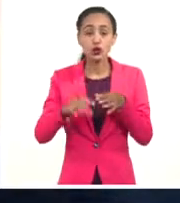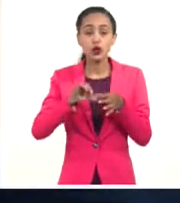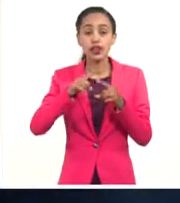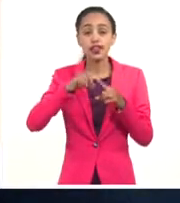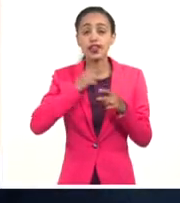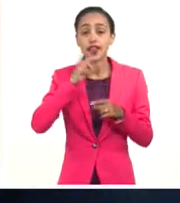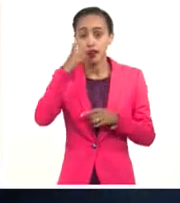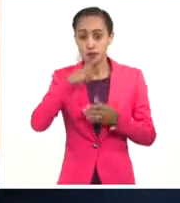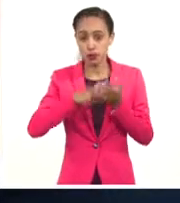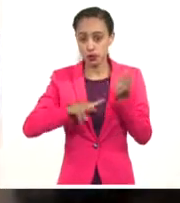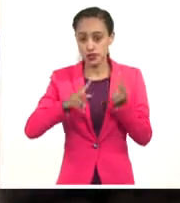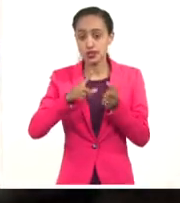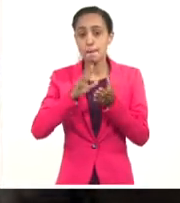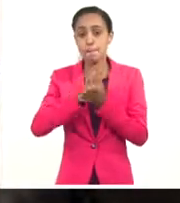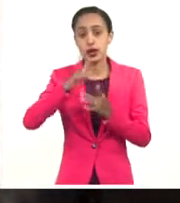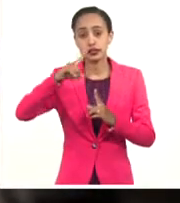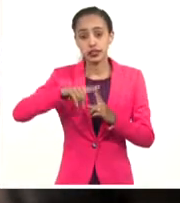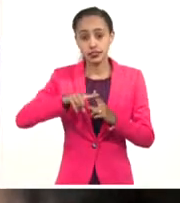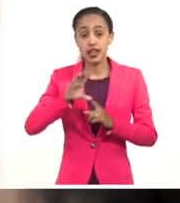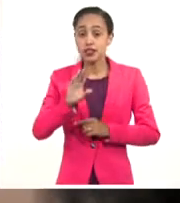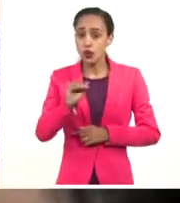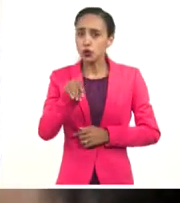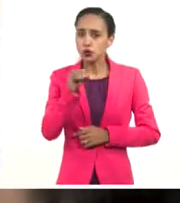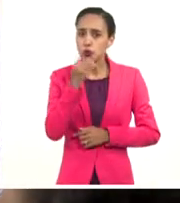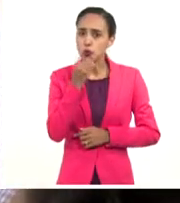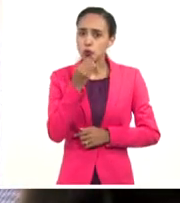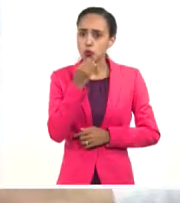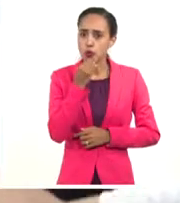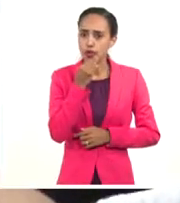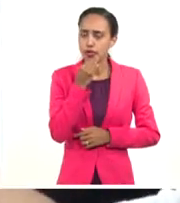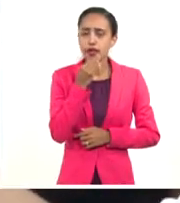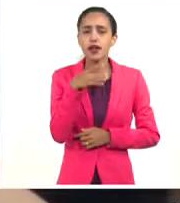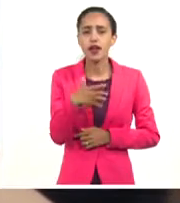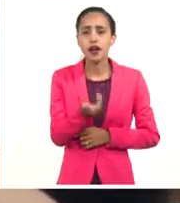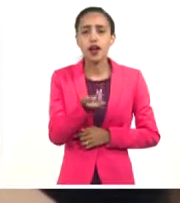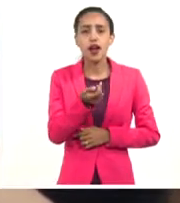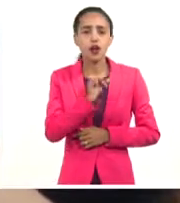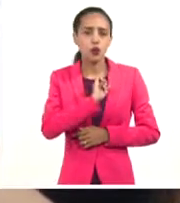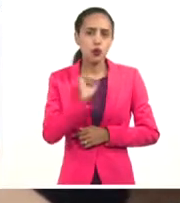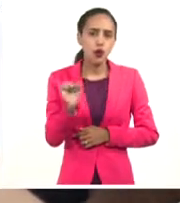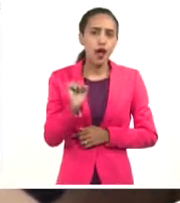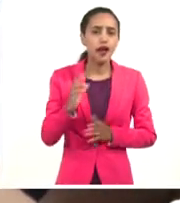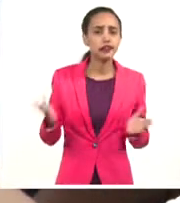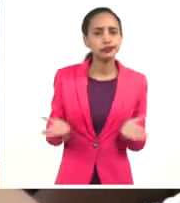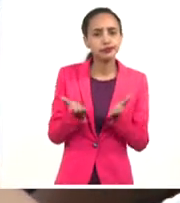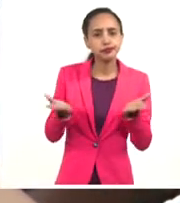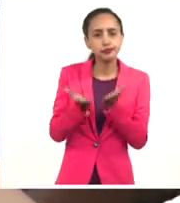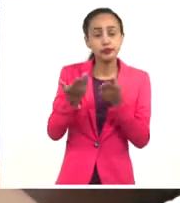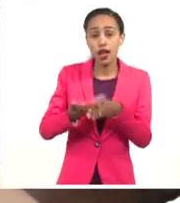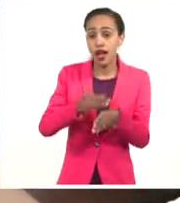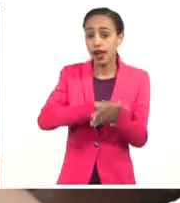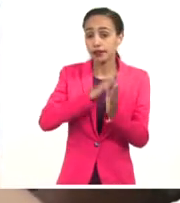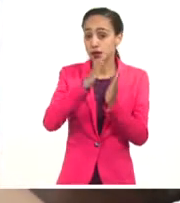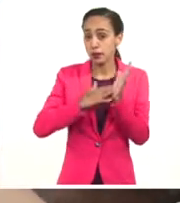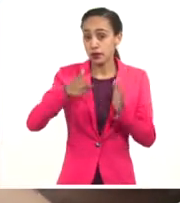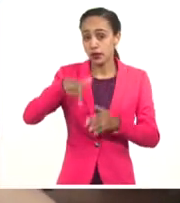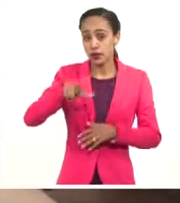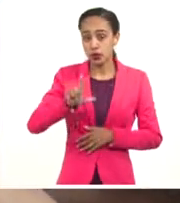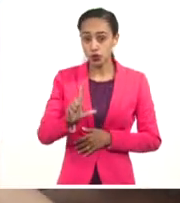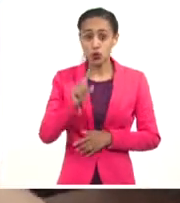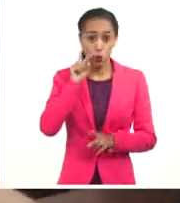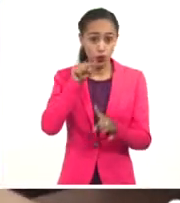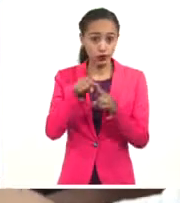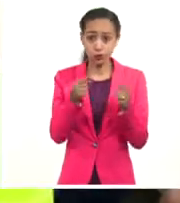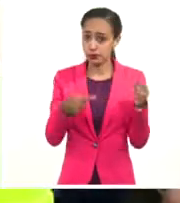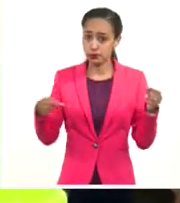matanzas dijo que todo esto posibilitará a estar más cerca de recuperarnos antes de que llegue el mes de julio que es el propósito